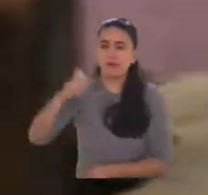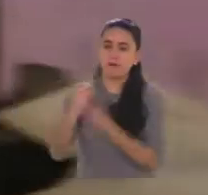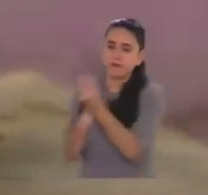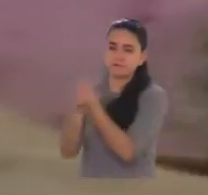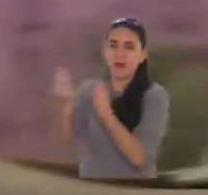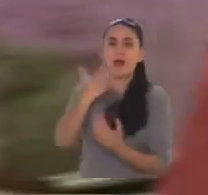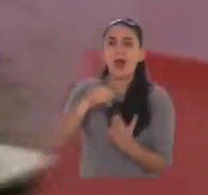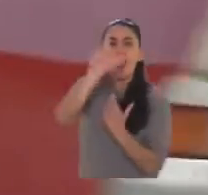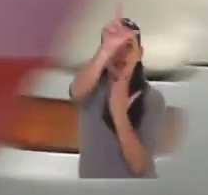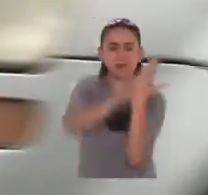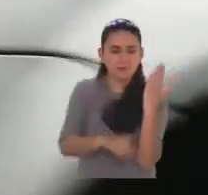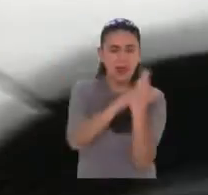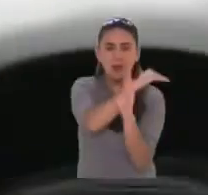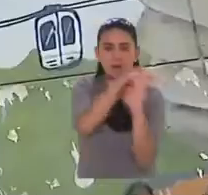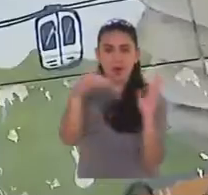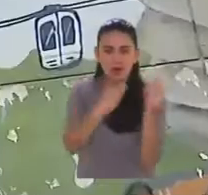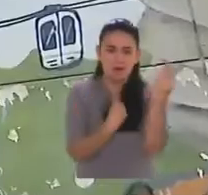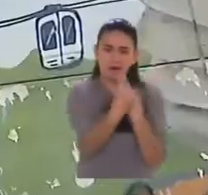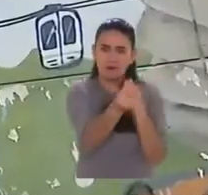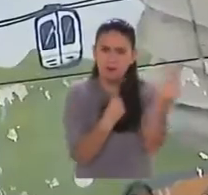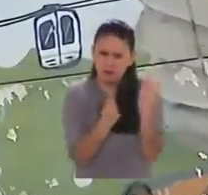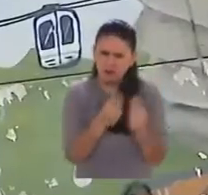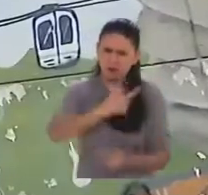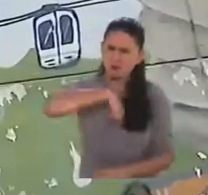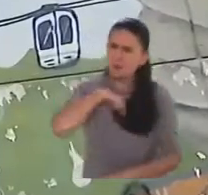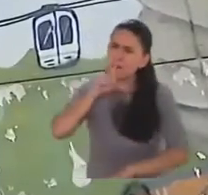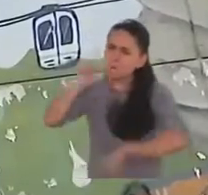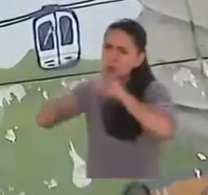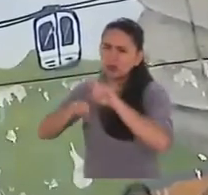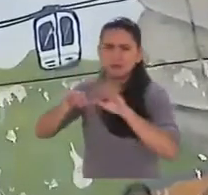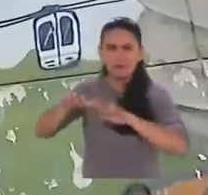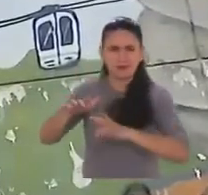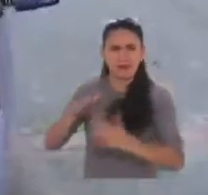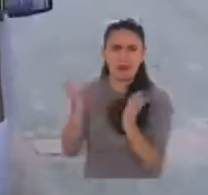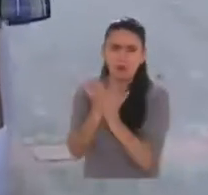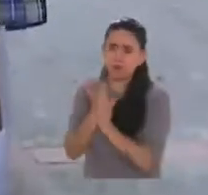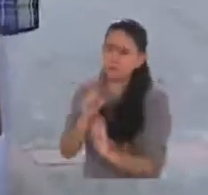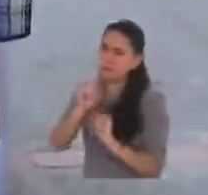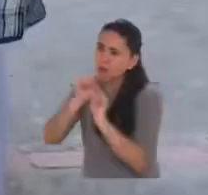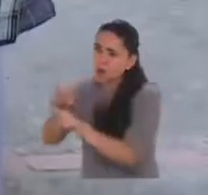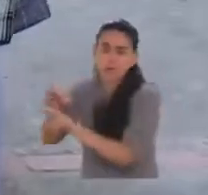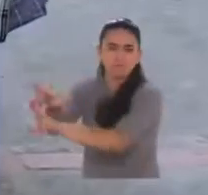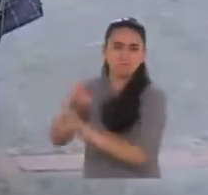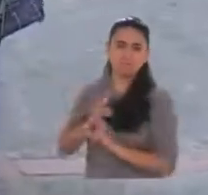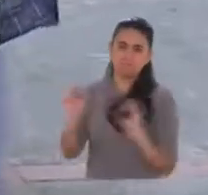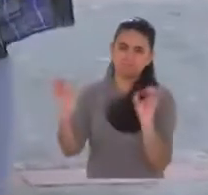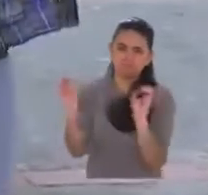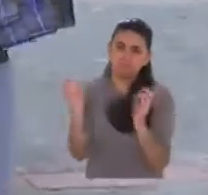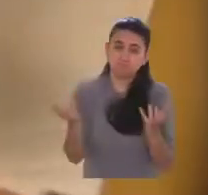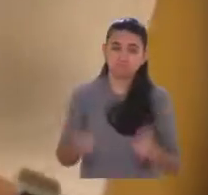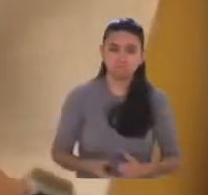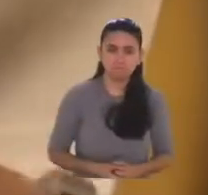lista. Nosotros consultamos con la Secretaría de Educación, pero hasta el momento no nos han dado ninguna respuesta.